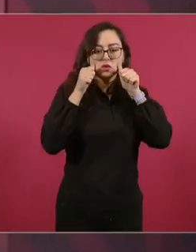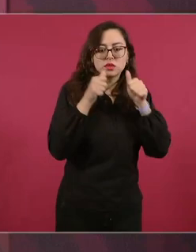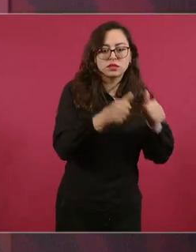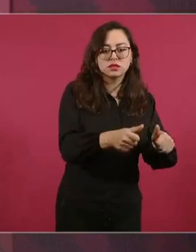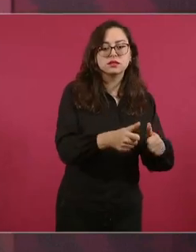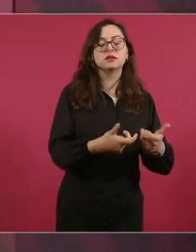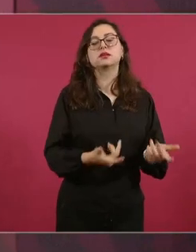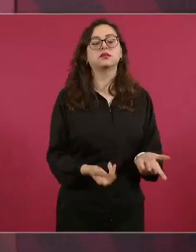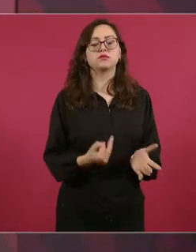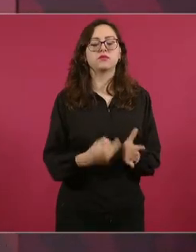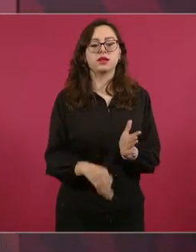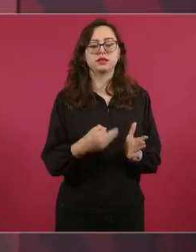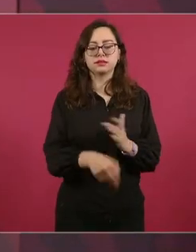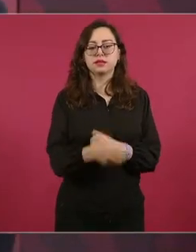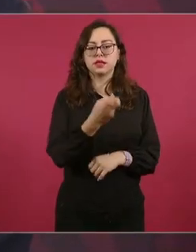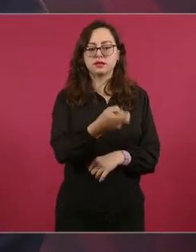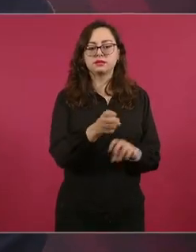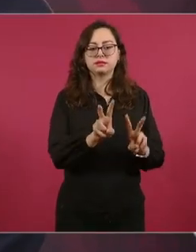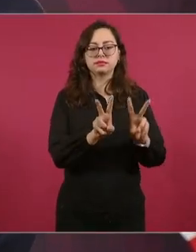Para que no